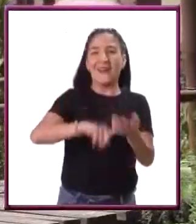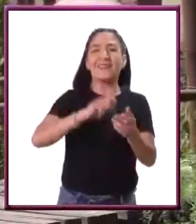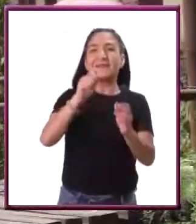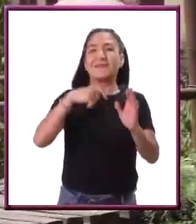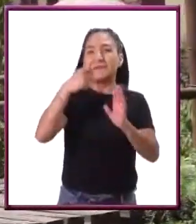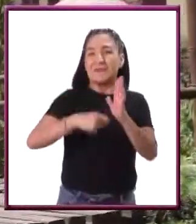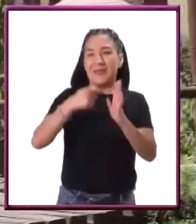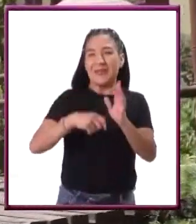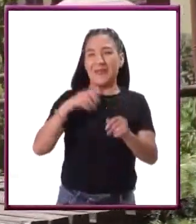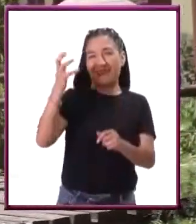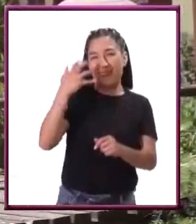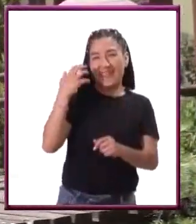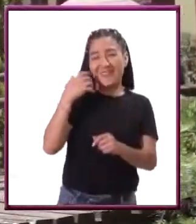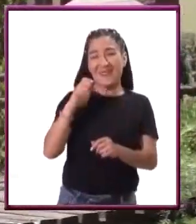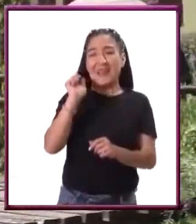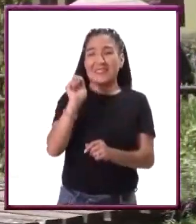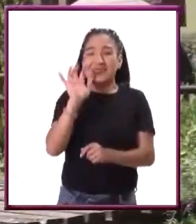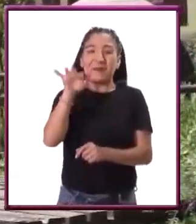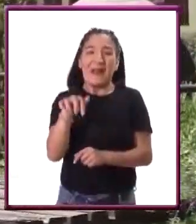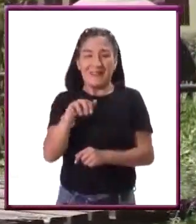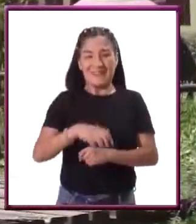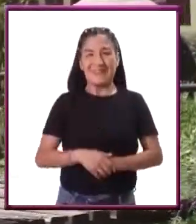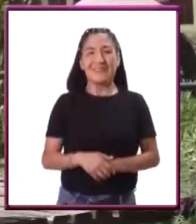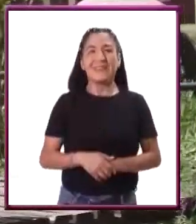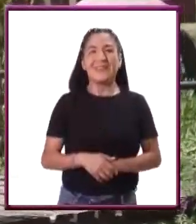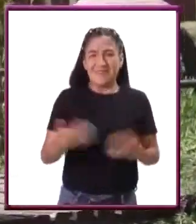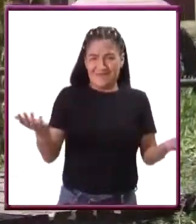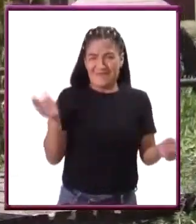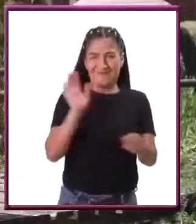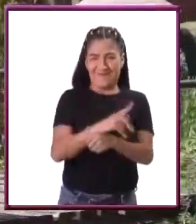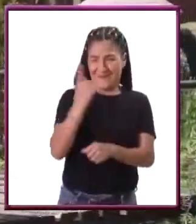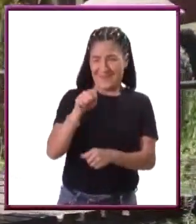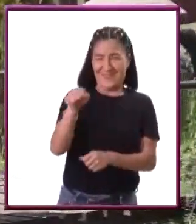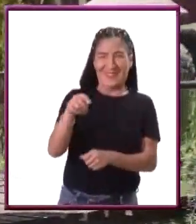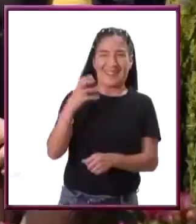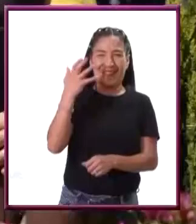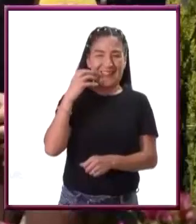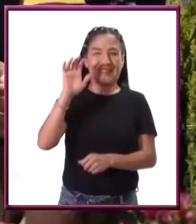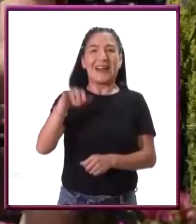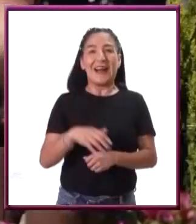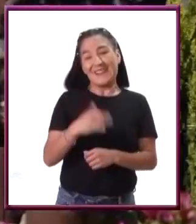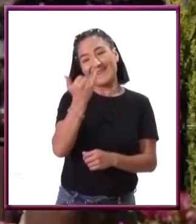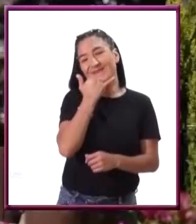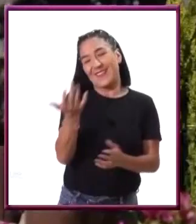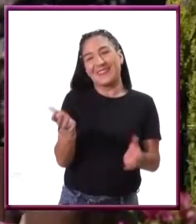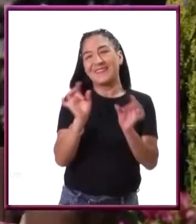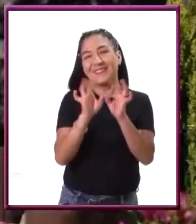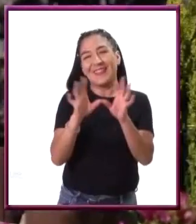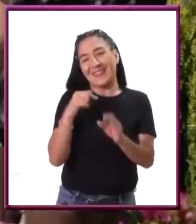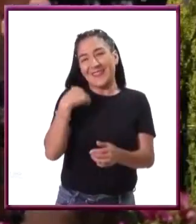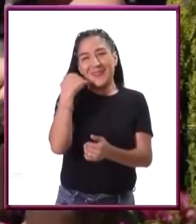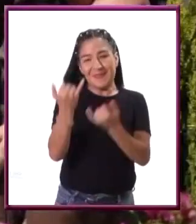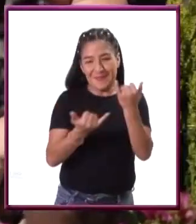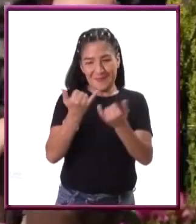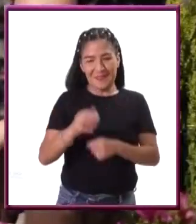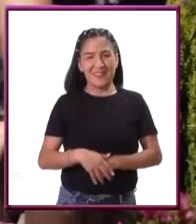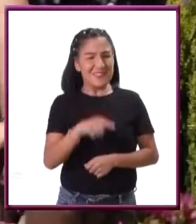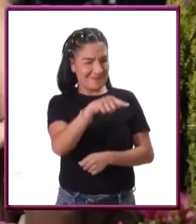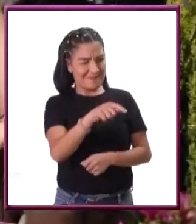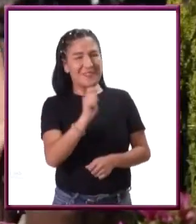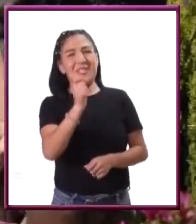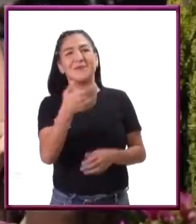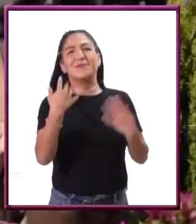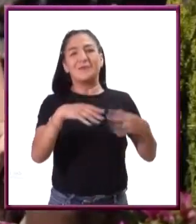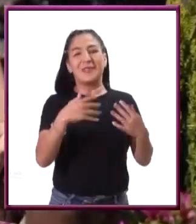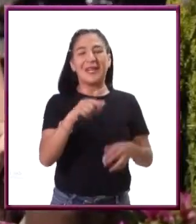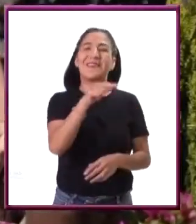gatito. ¡Miau! ¡Ay! ¿Por qué haces eso? Perdón, no me pude resistir, ¿eh? ¿Y esa joya?